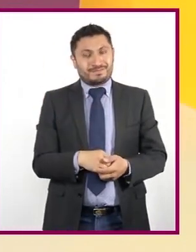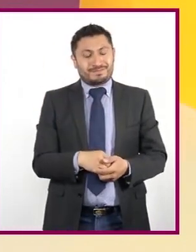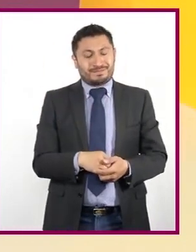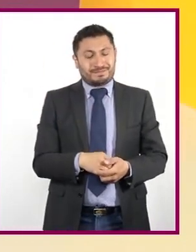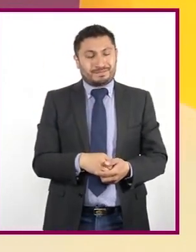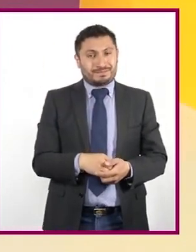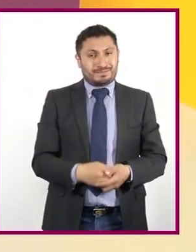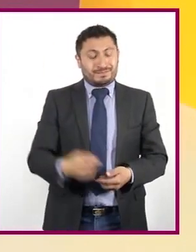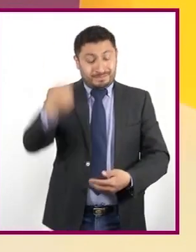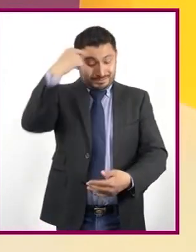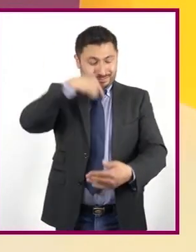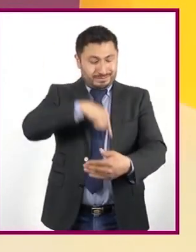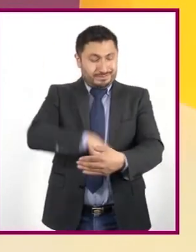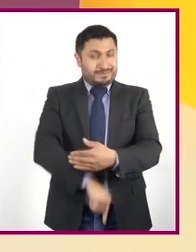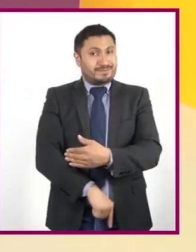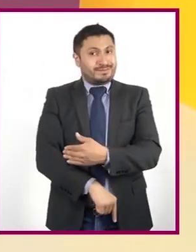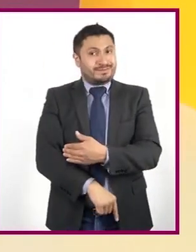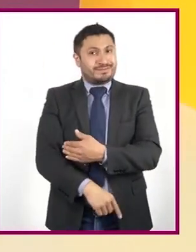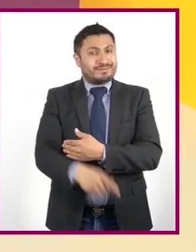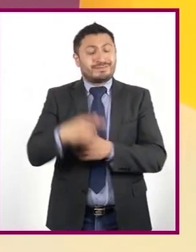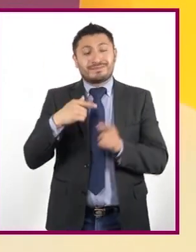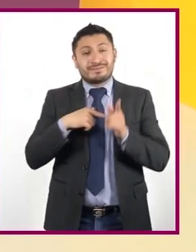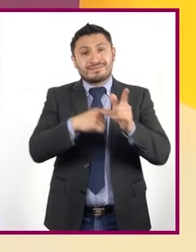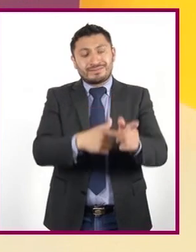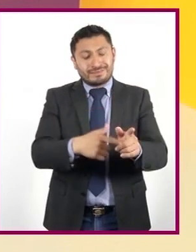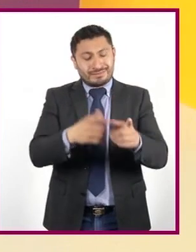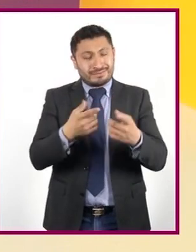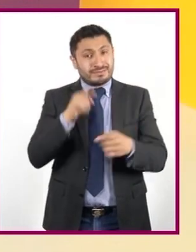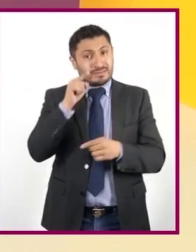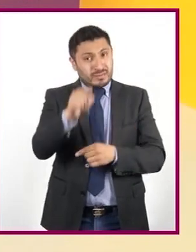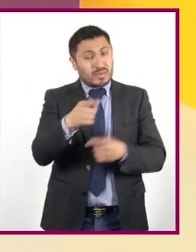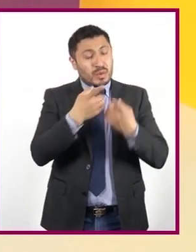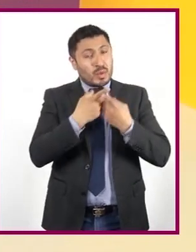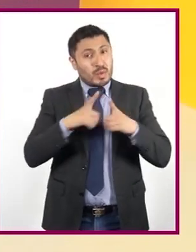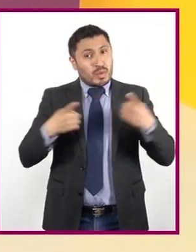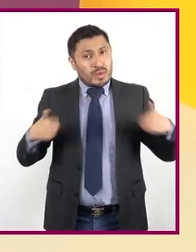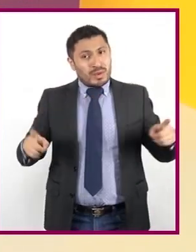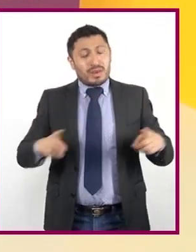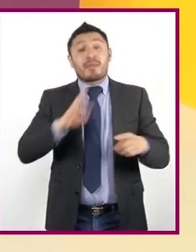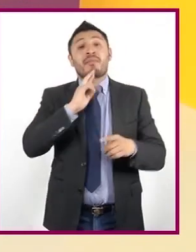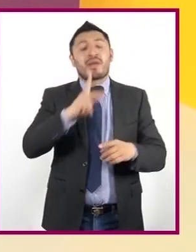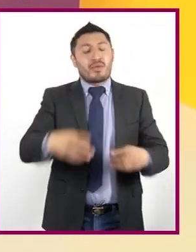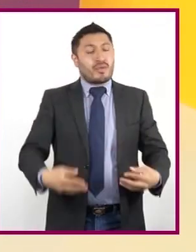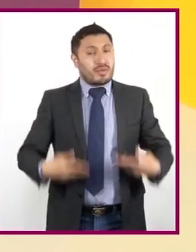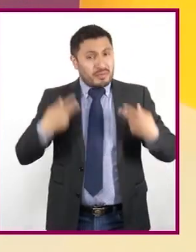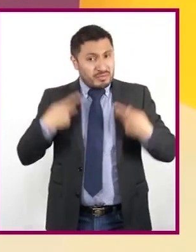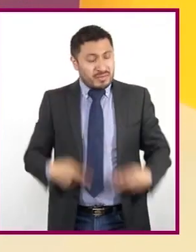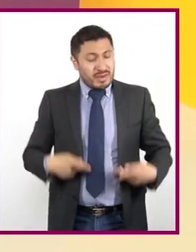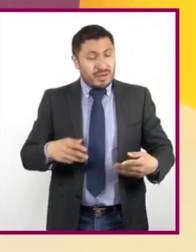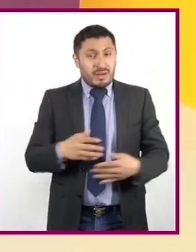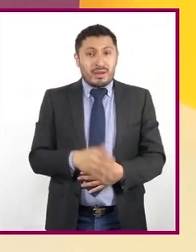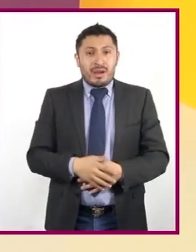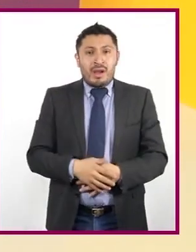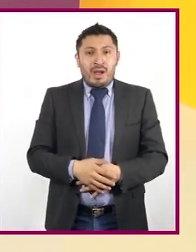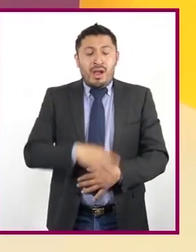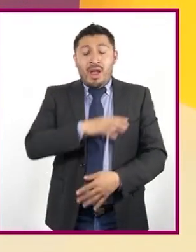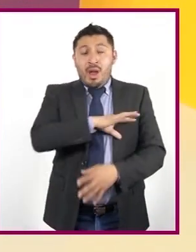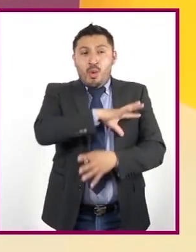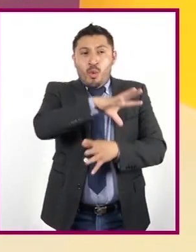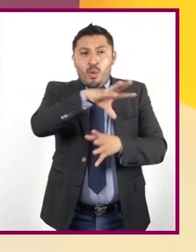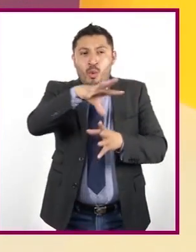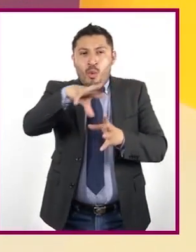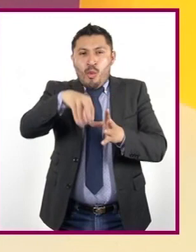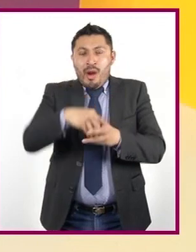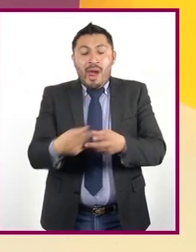desde nuestra propia identidad seguir desarrollándonos para ser mejores personas. Todo esto dentro de